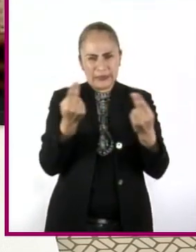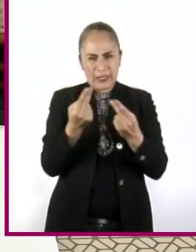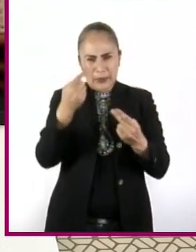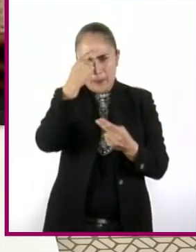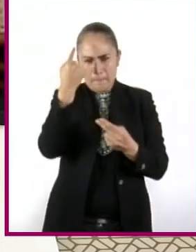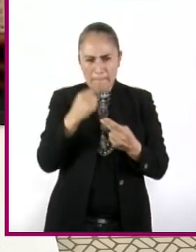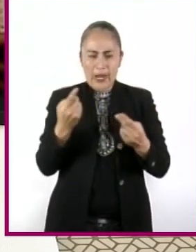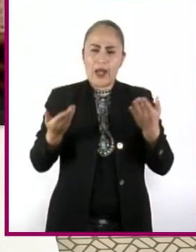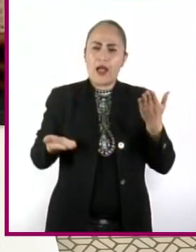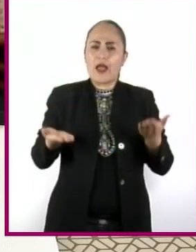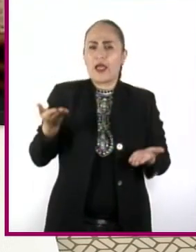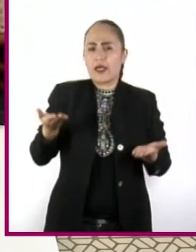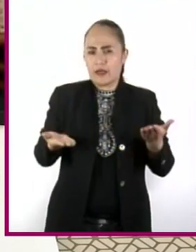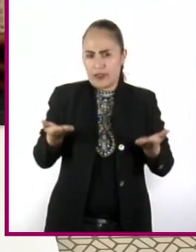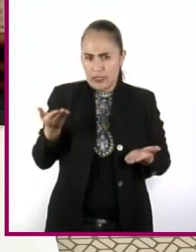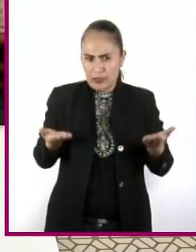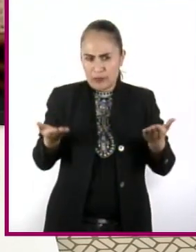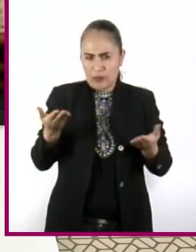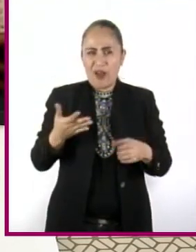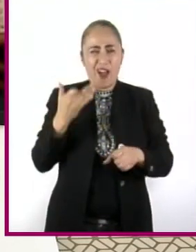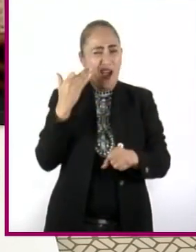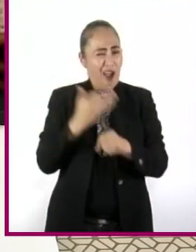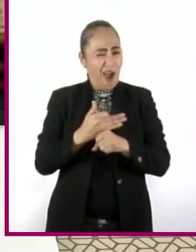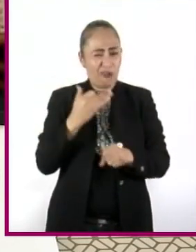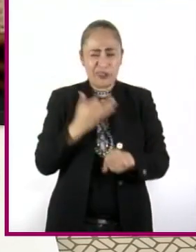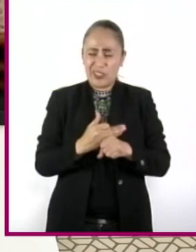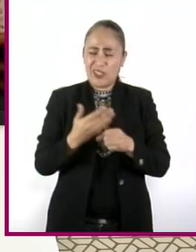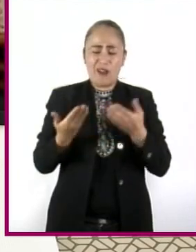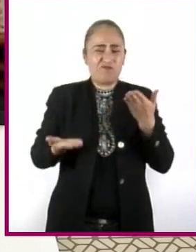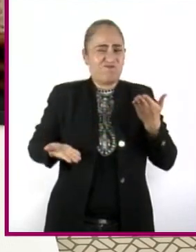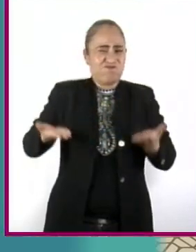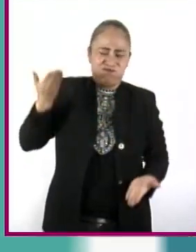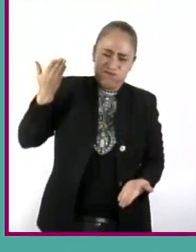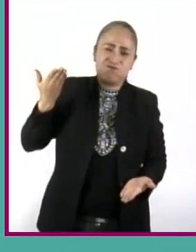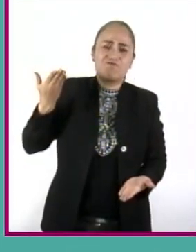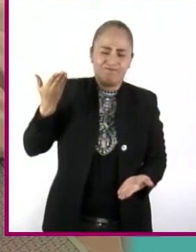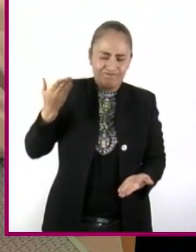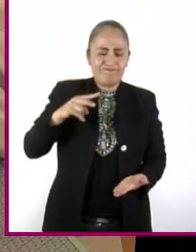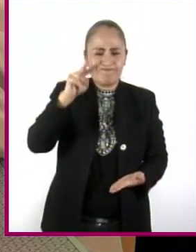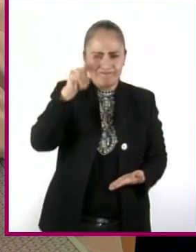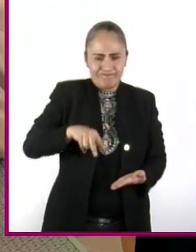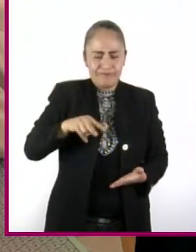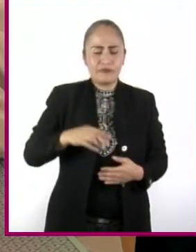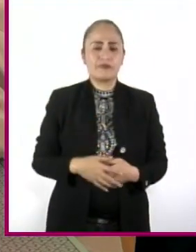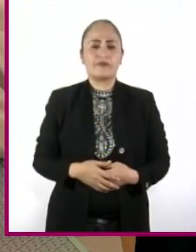a ese equilibrio, porque estamos en un momento de gran desequilibrio.